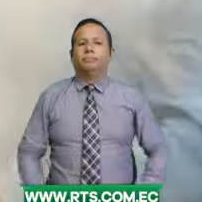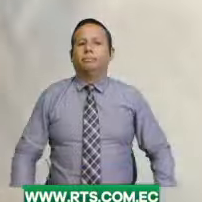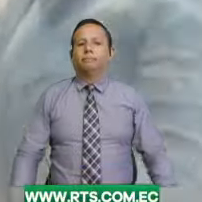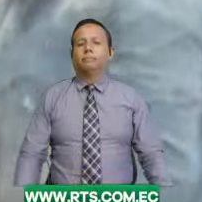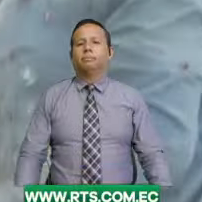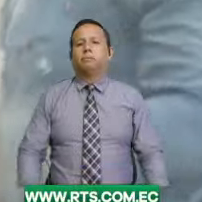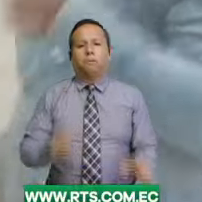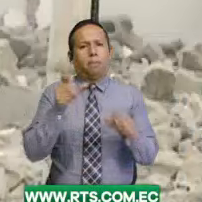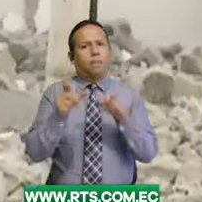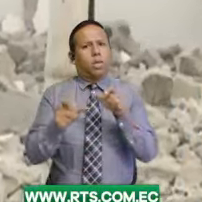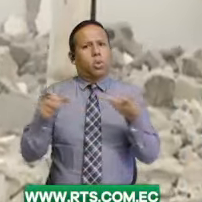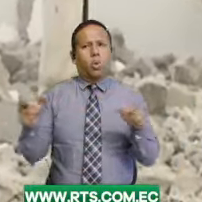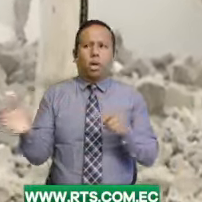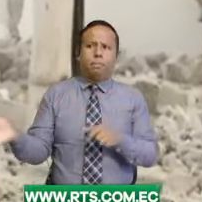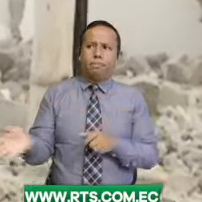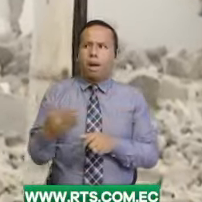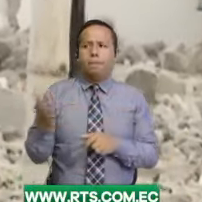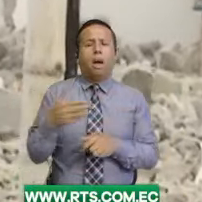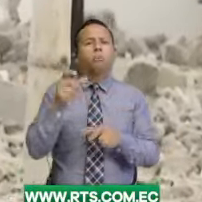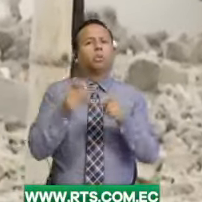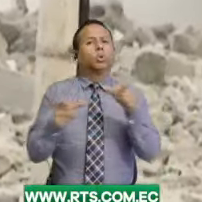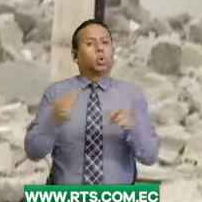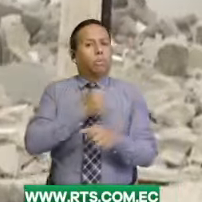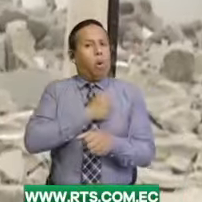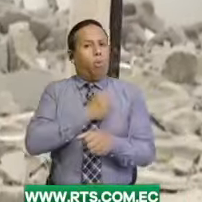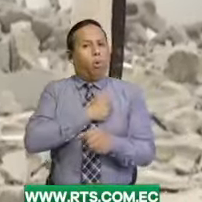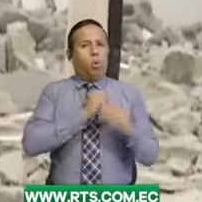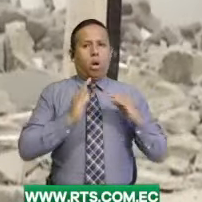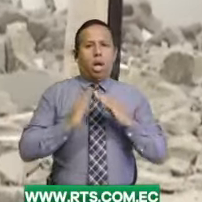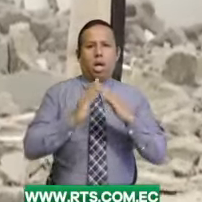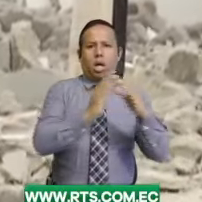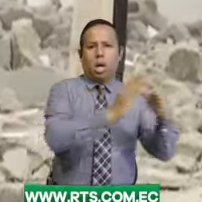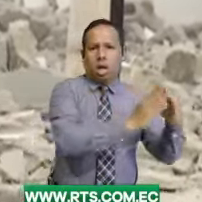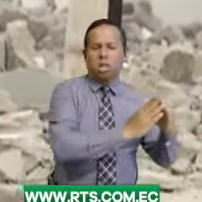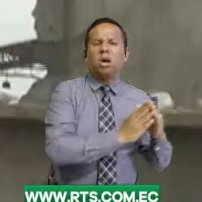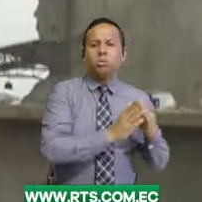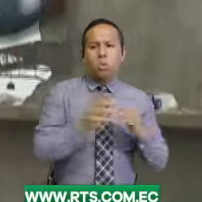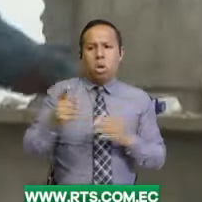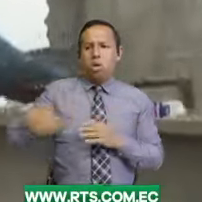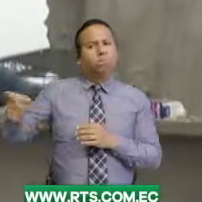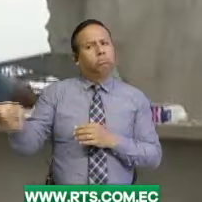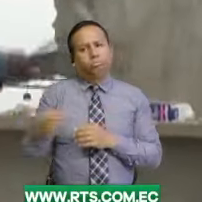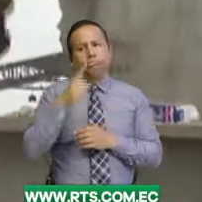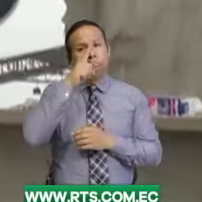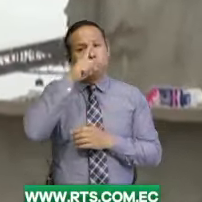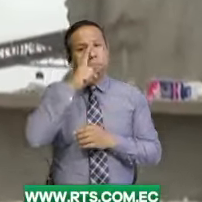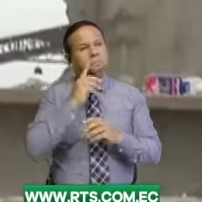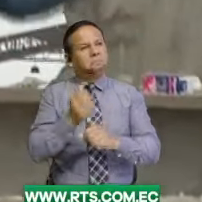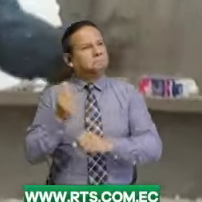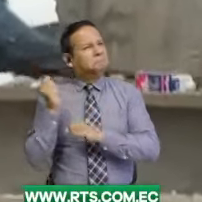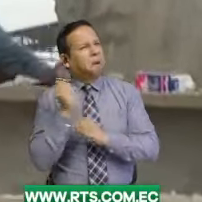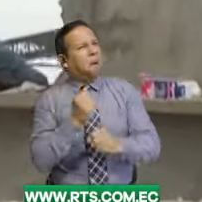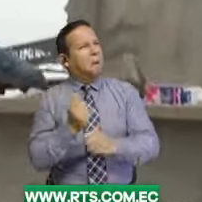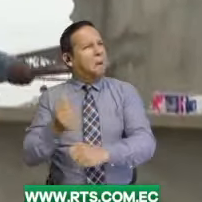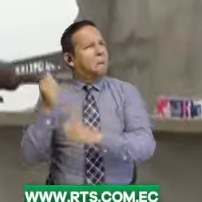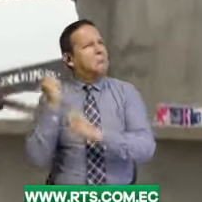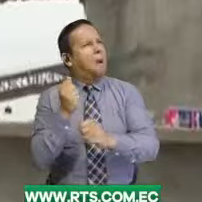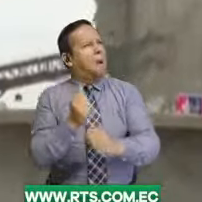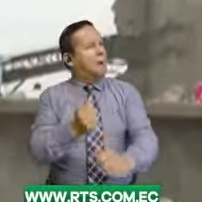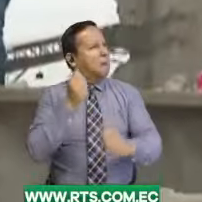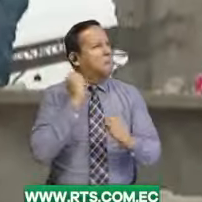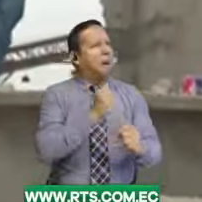Personal contratado por los legítimos dueños fueron los encargados de tumbar las estructuras de concreto que ya se encontraban edificadas